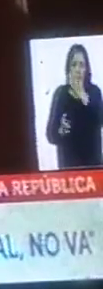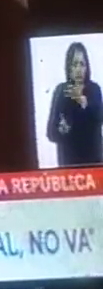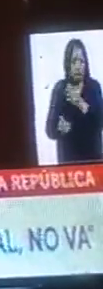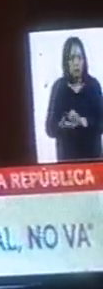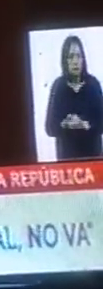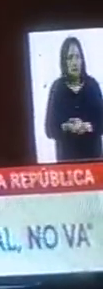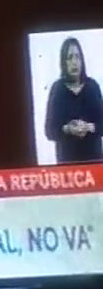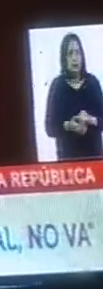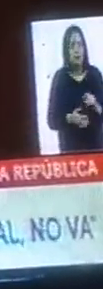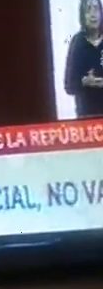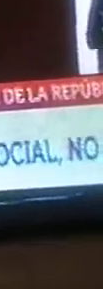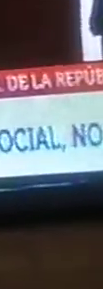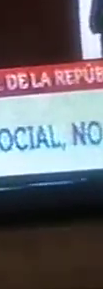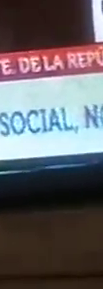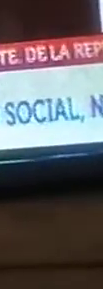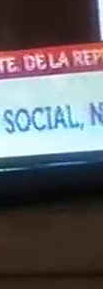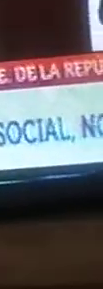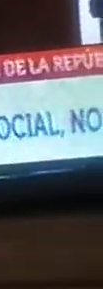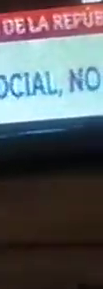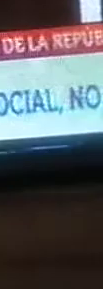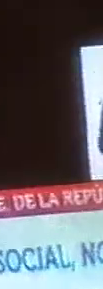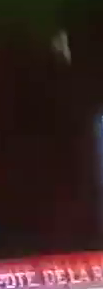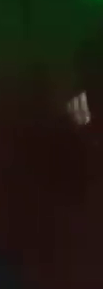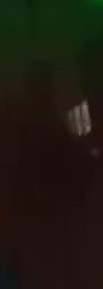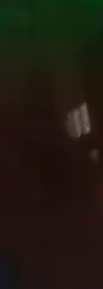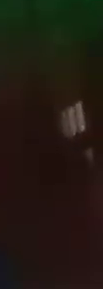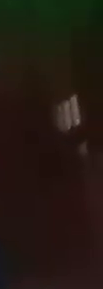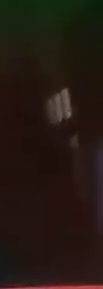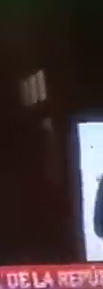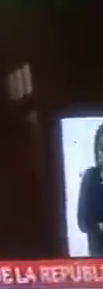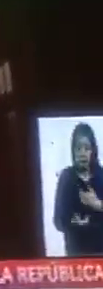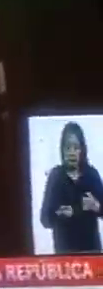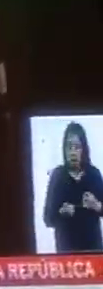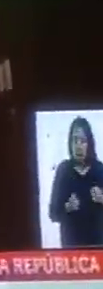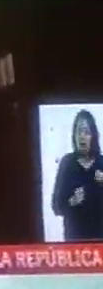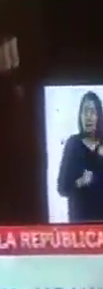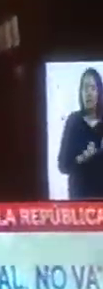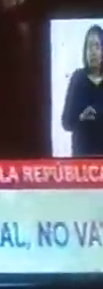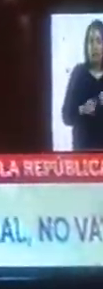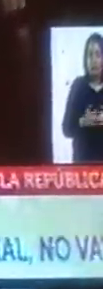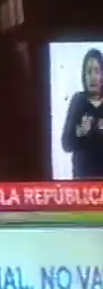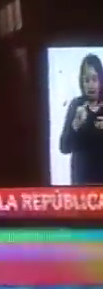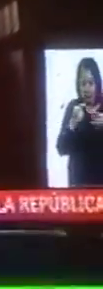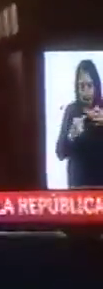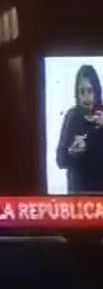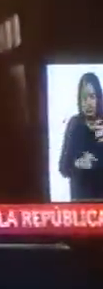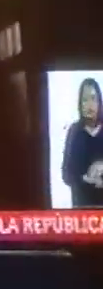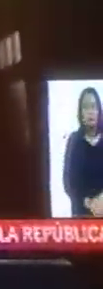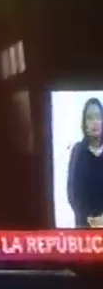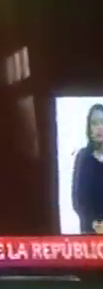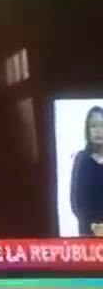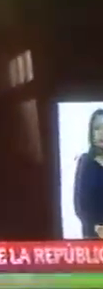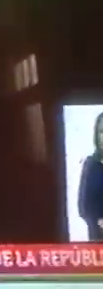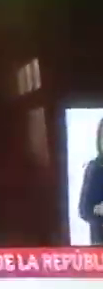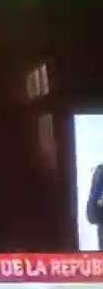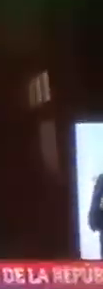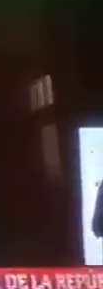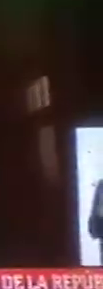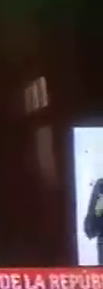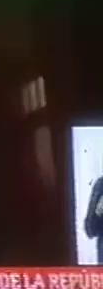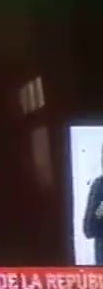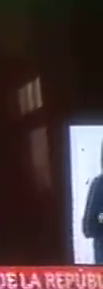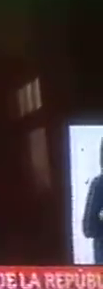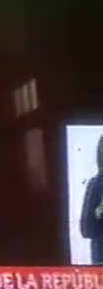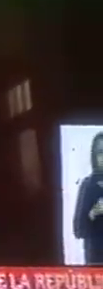acciones a desarrollar en mi gestión desarrollaremos lo siguiente en salud